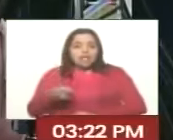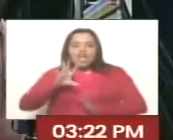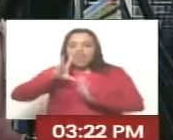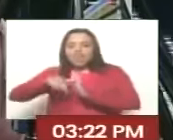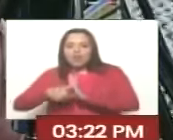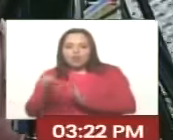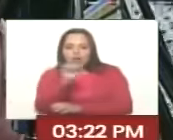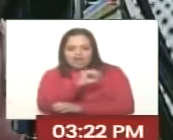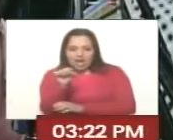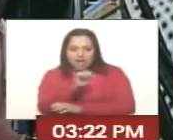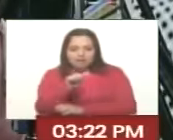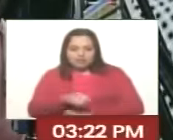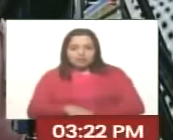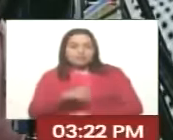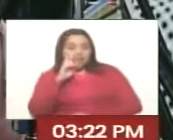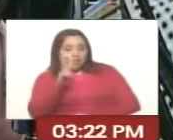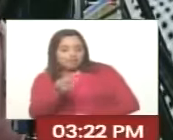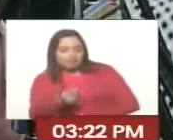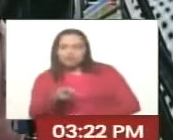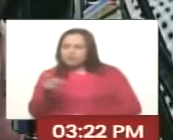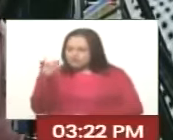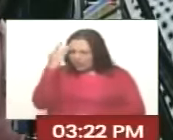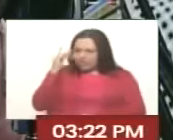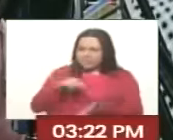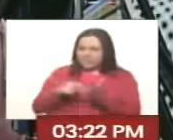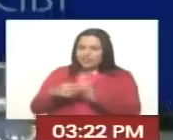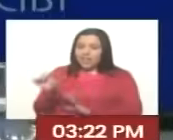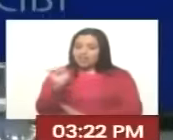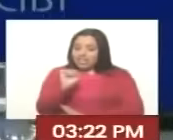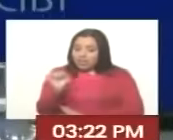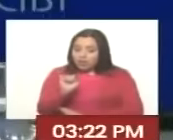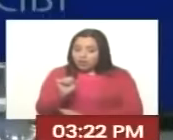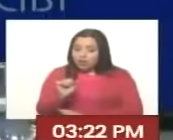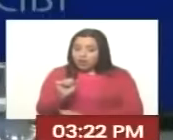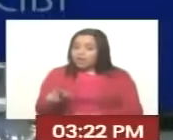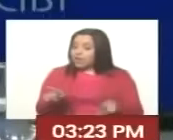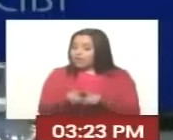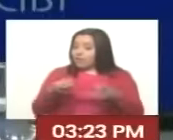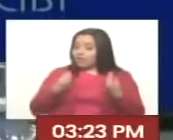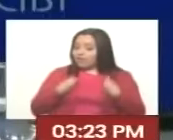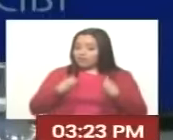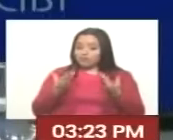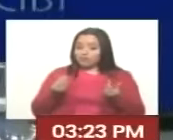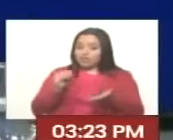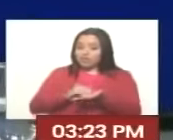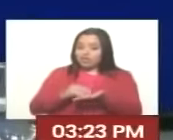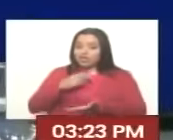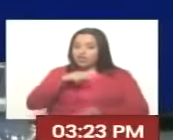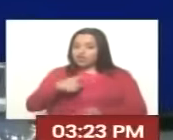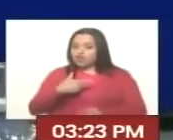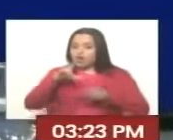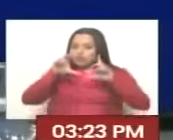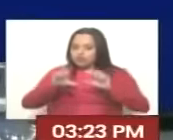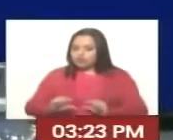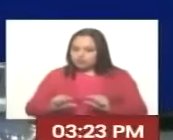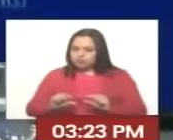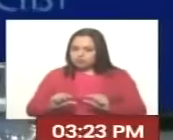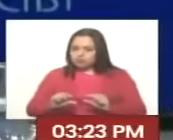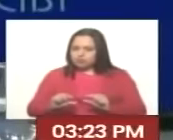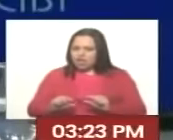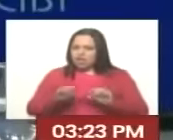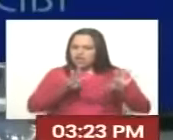mira, ¿tú sabes lo que es un vehículo para un ser humano? Uh-huh. Es su vida muchas veces. Claro. Hemos logrado una reducción